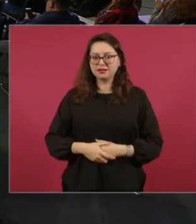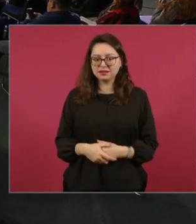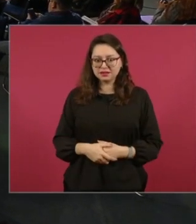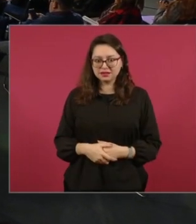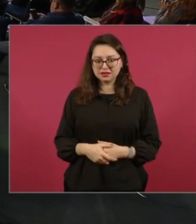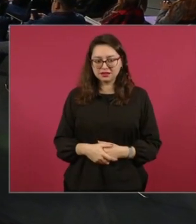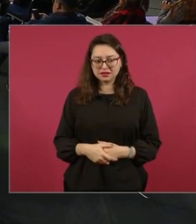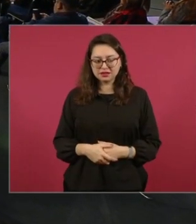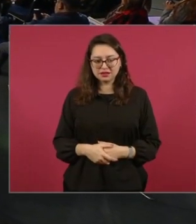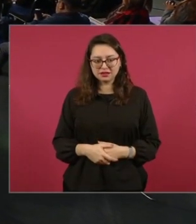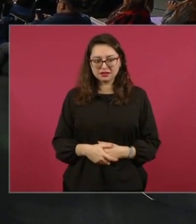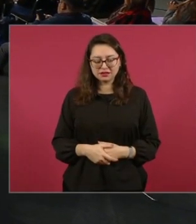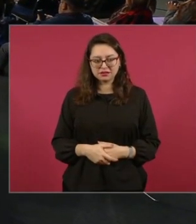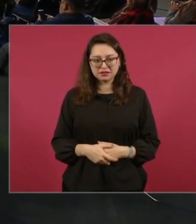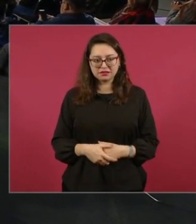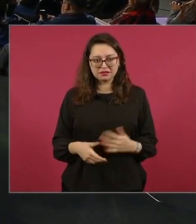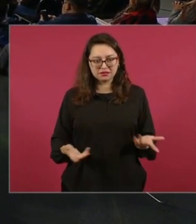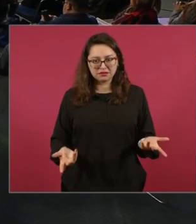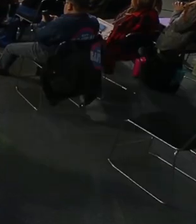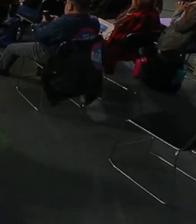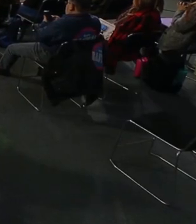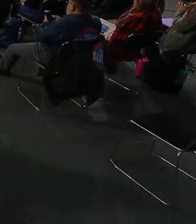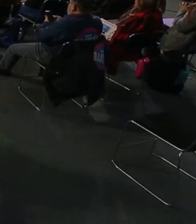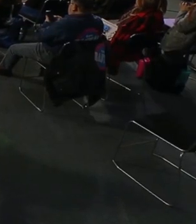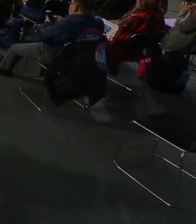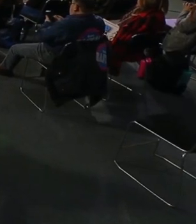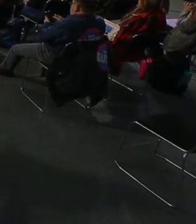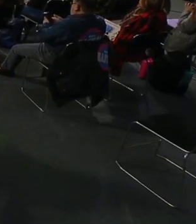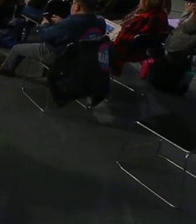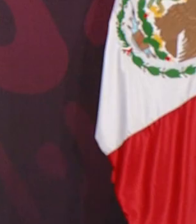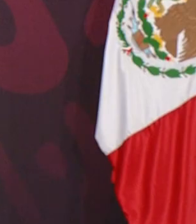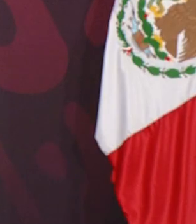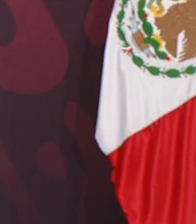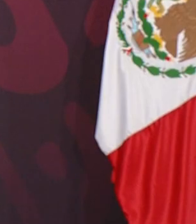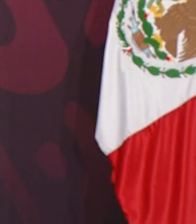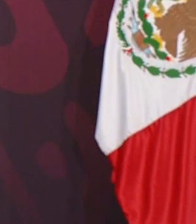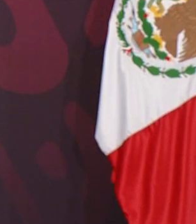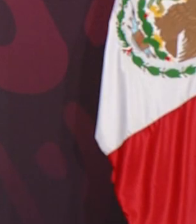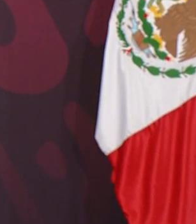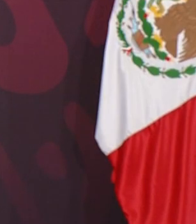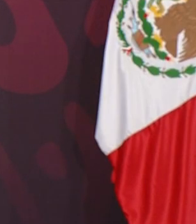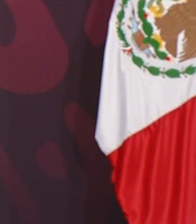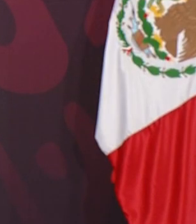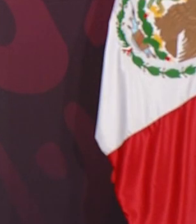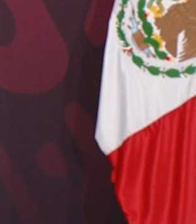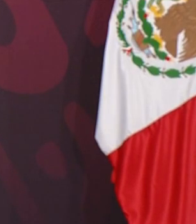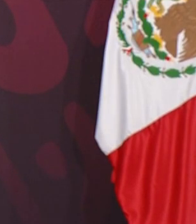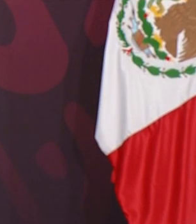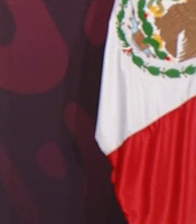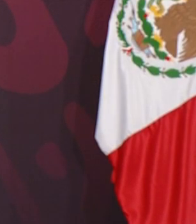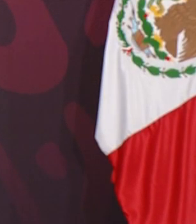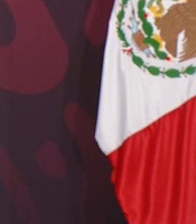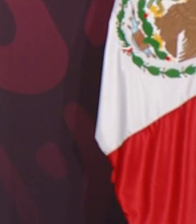Que por él no había presupuesto